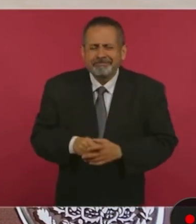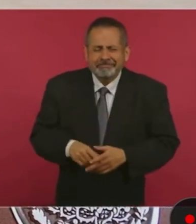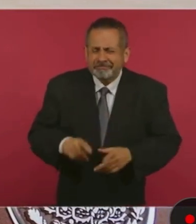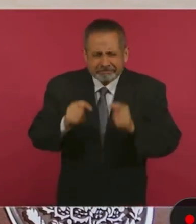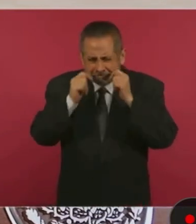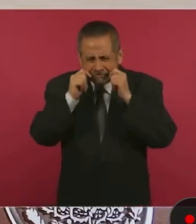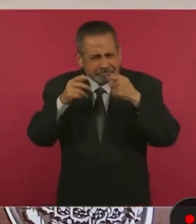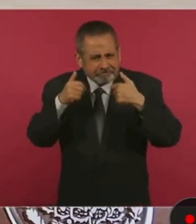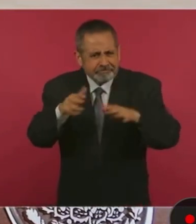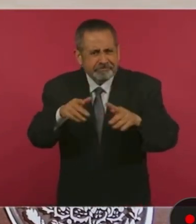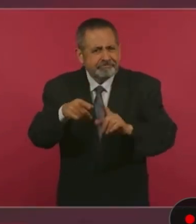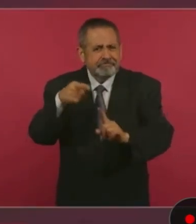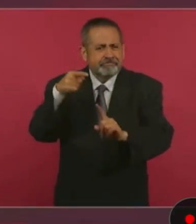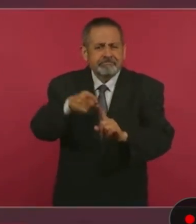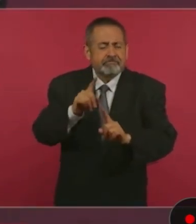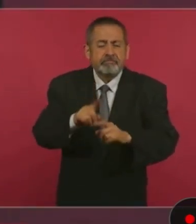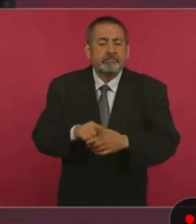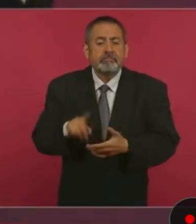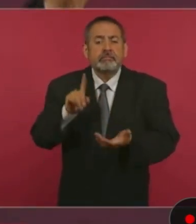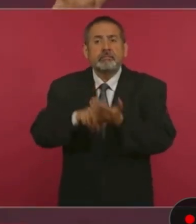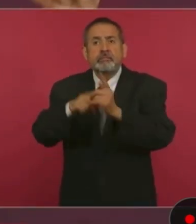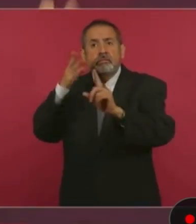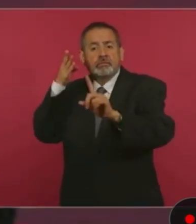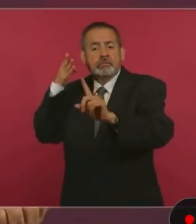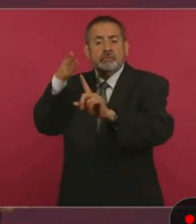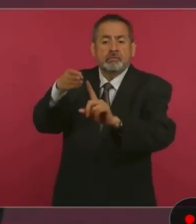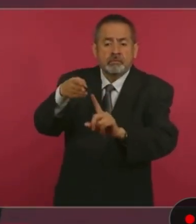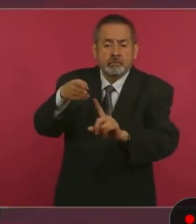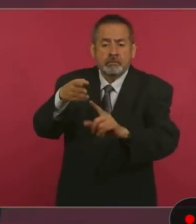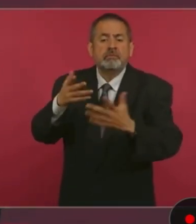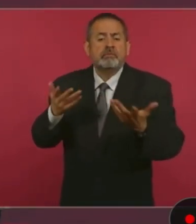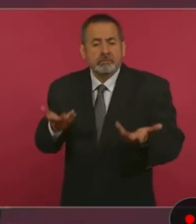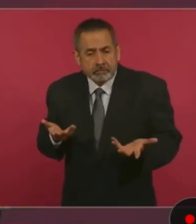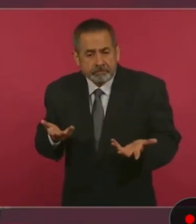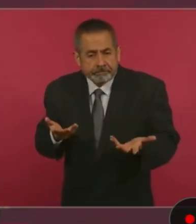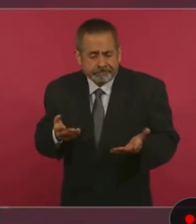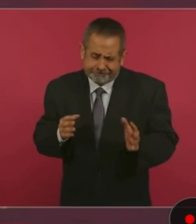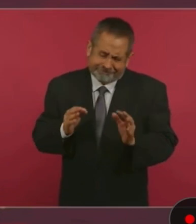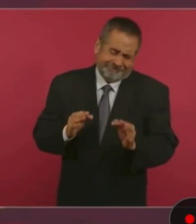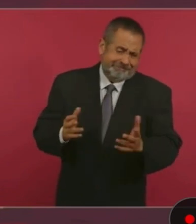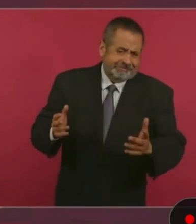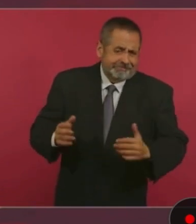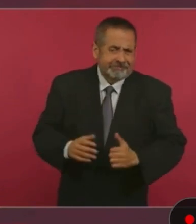medio, es el objetivo.